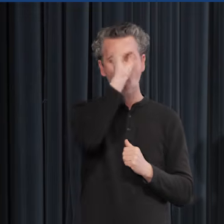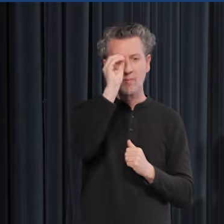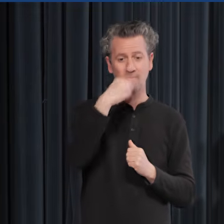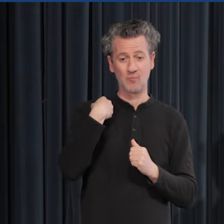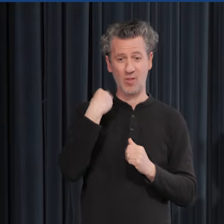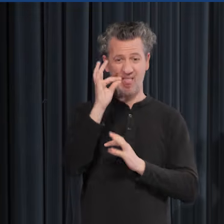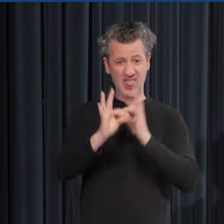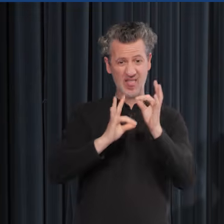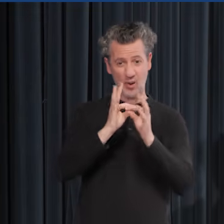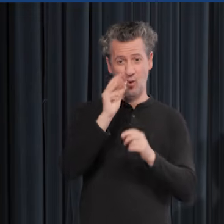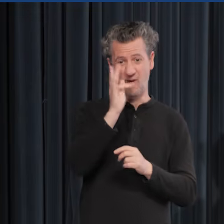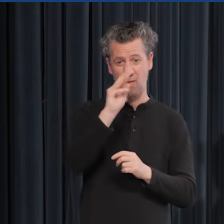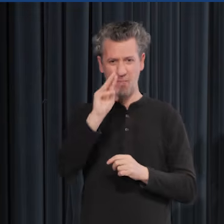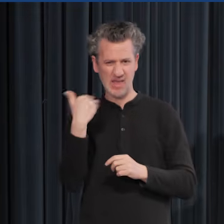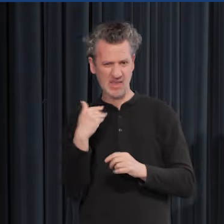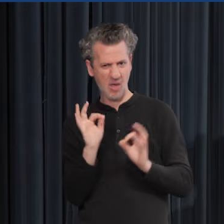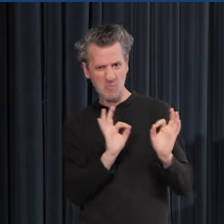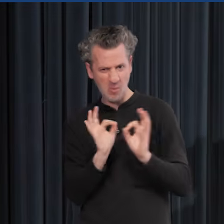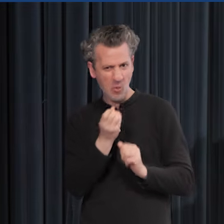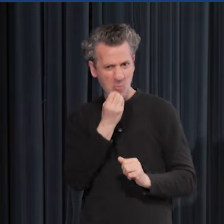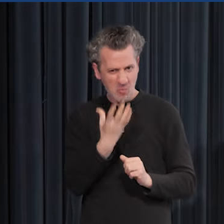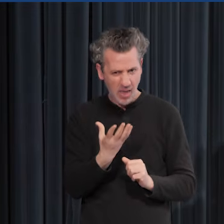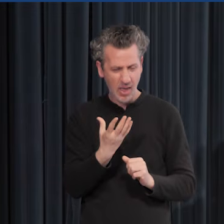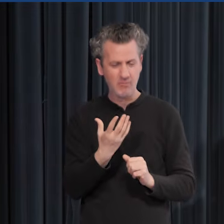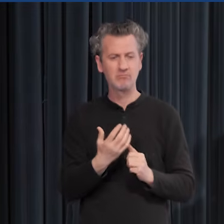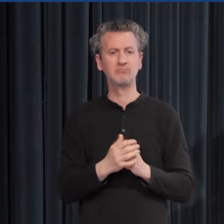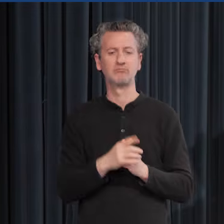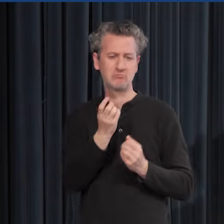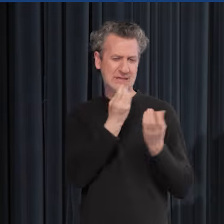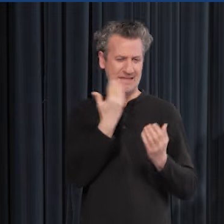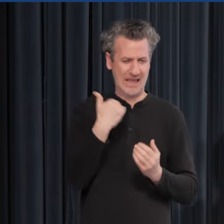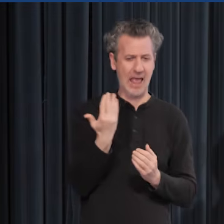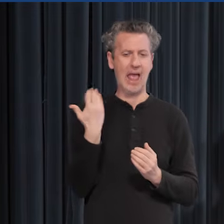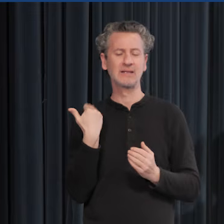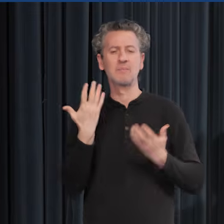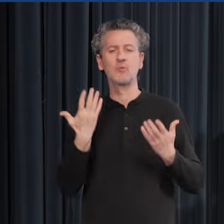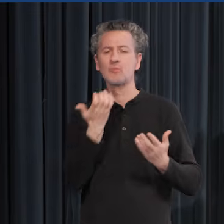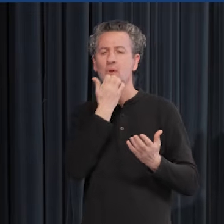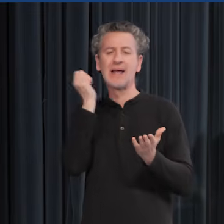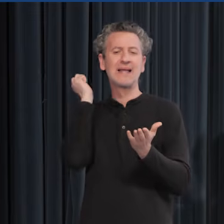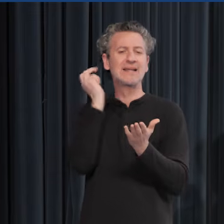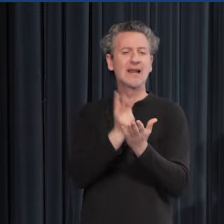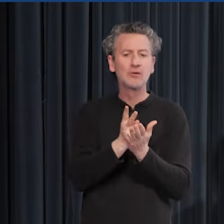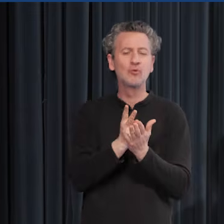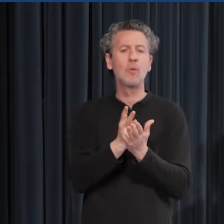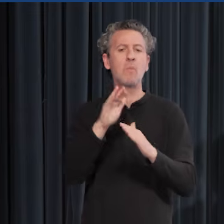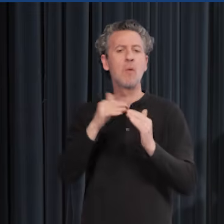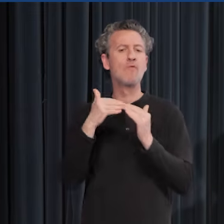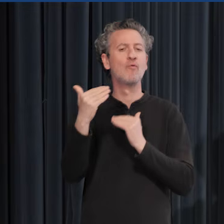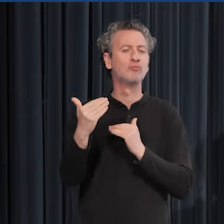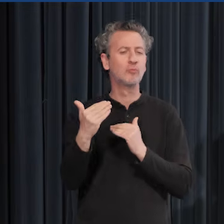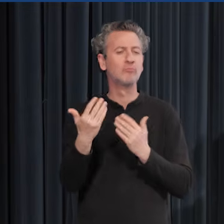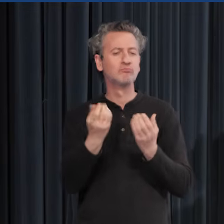formación profesional está preparado? Algo has apuntado, pero para los retos que tenemos.